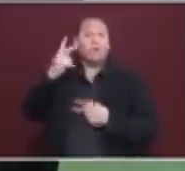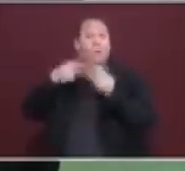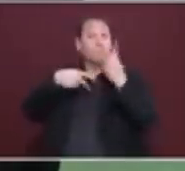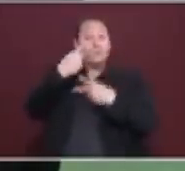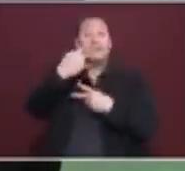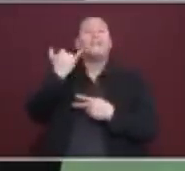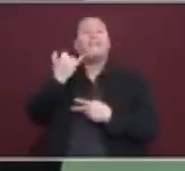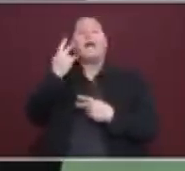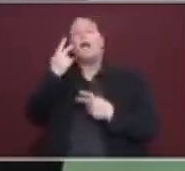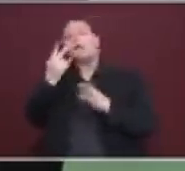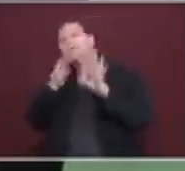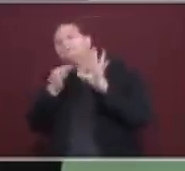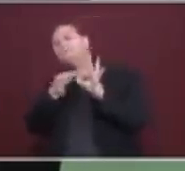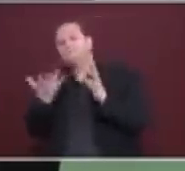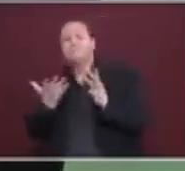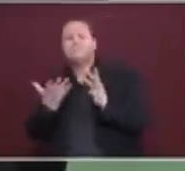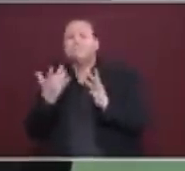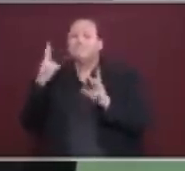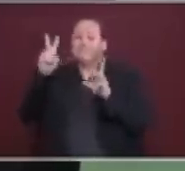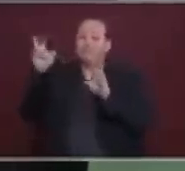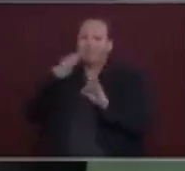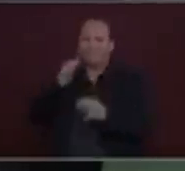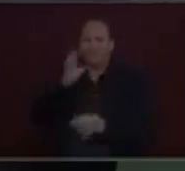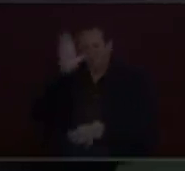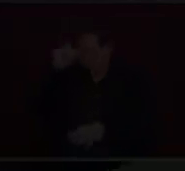y vemos esto lo que me vas a entregar